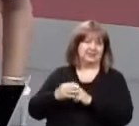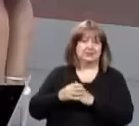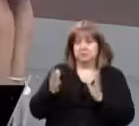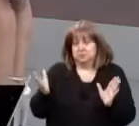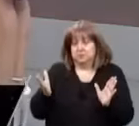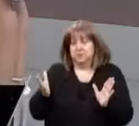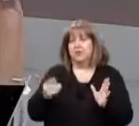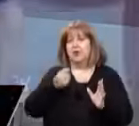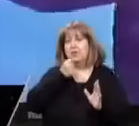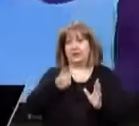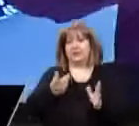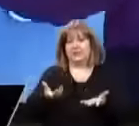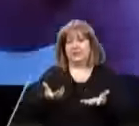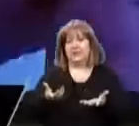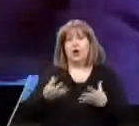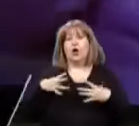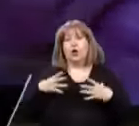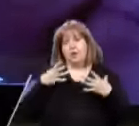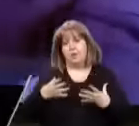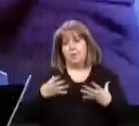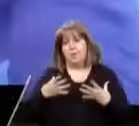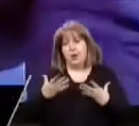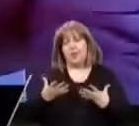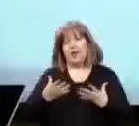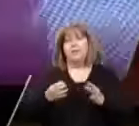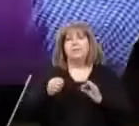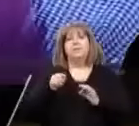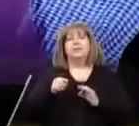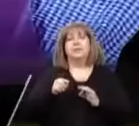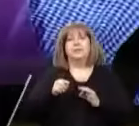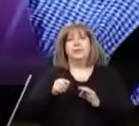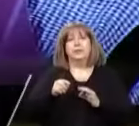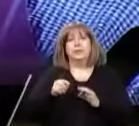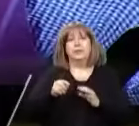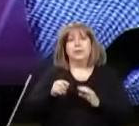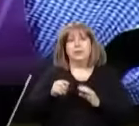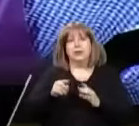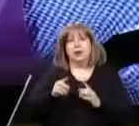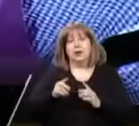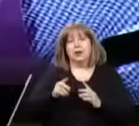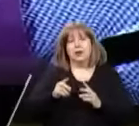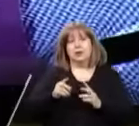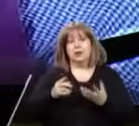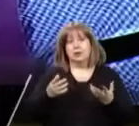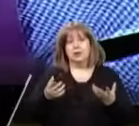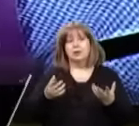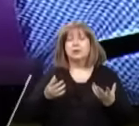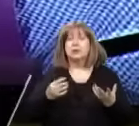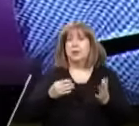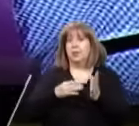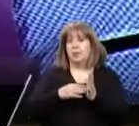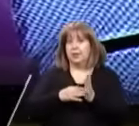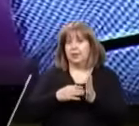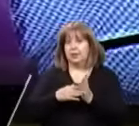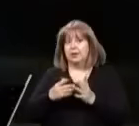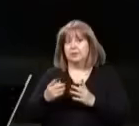para plantear en sesiones extraordinarias. Pero ahí quedó, pero en medio de todo. Quedó en un combo de proyectos que hoy por hoy está frenado porque hay algunos que también se introdujeron que tienen